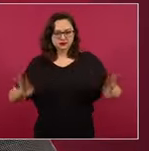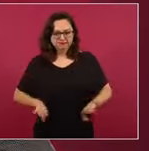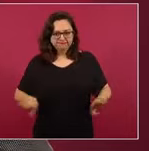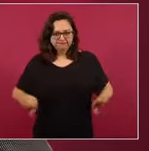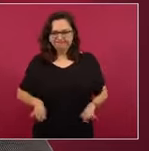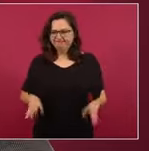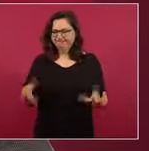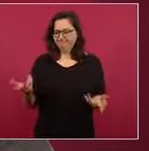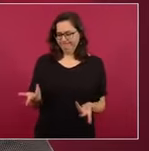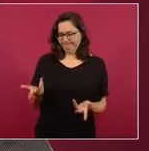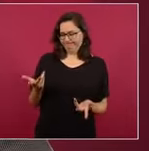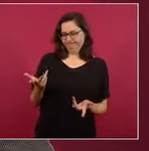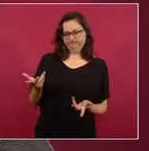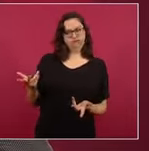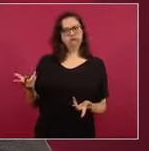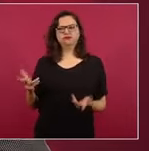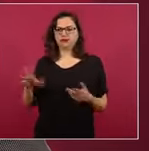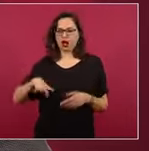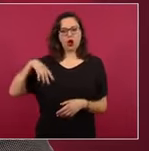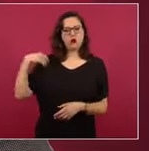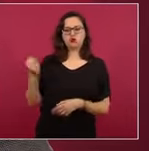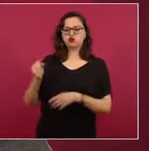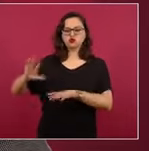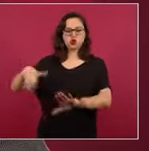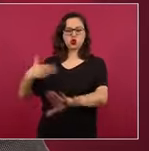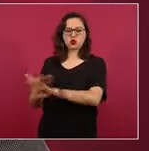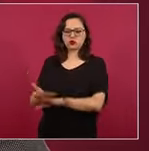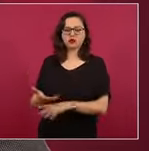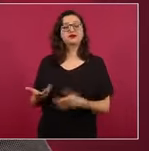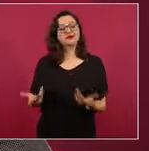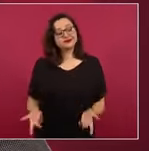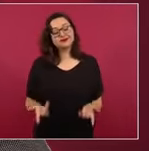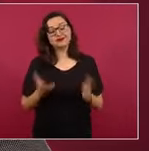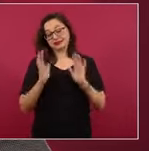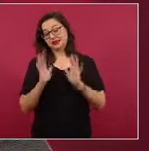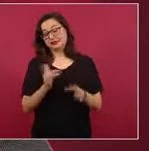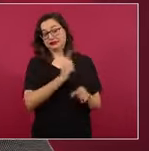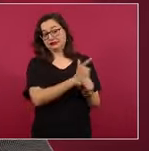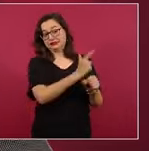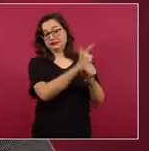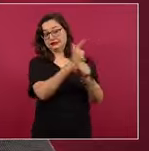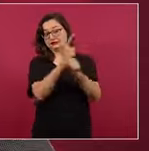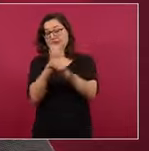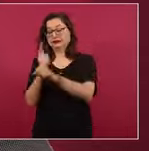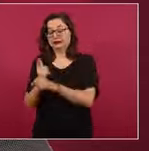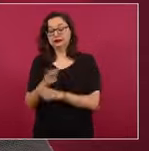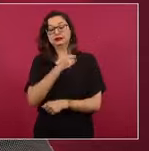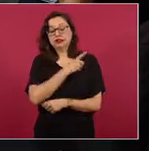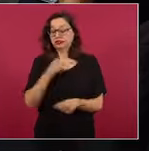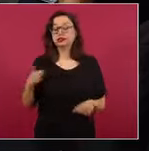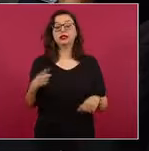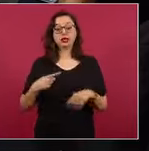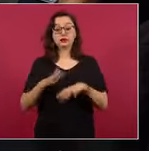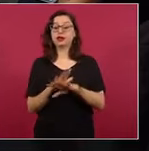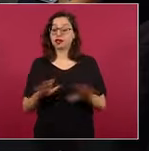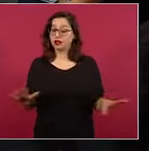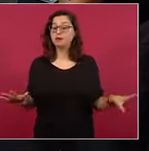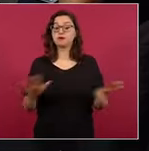esto es transversal, lo hemos señalado, se han hecho varias sesiones, vamos a tener una amplia